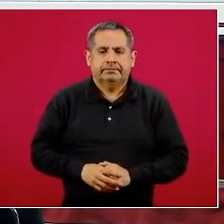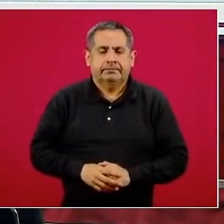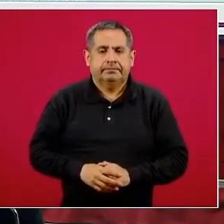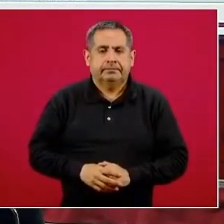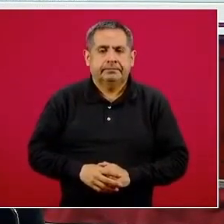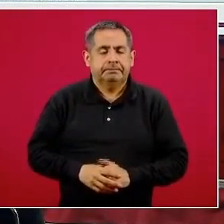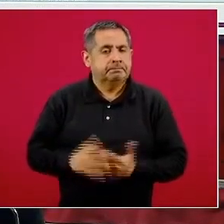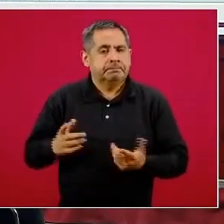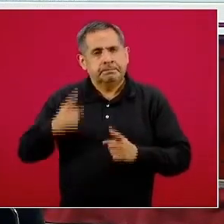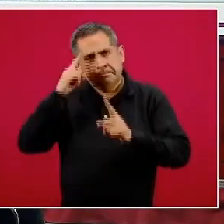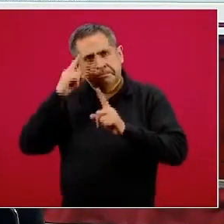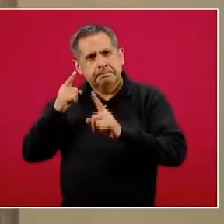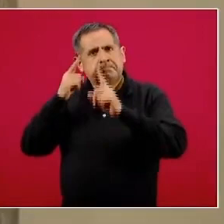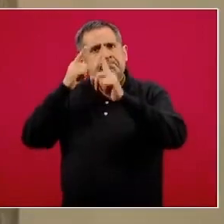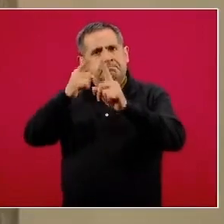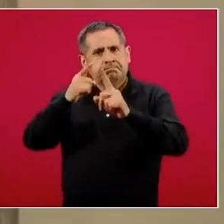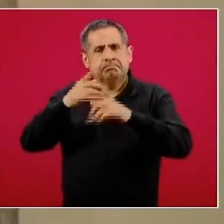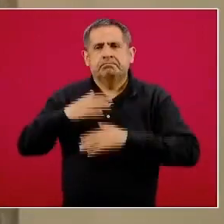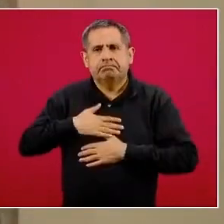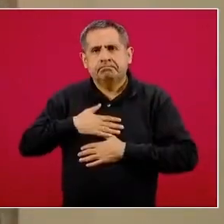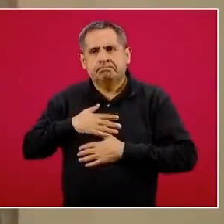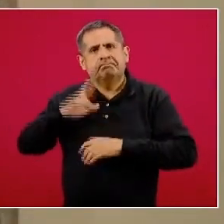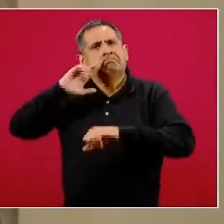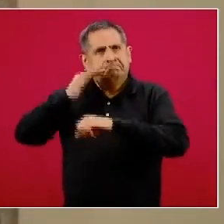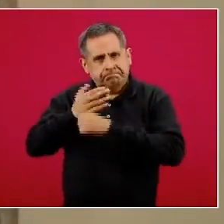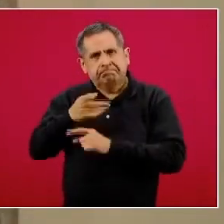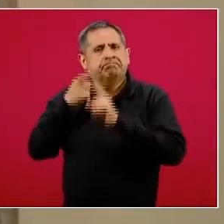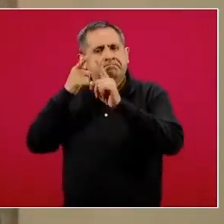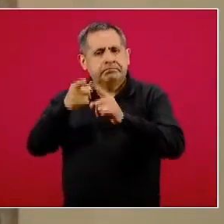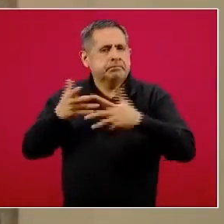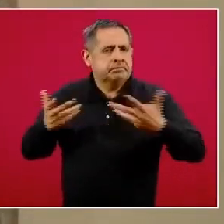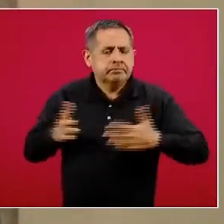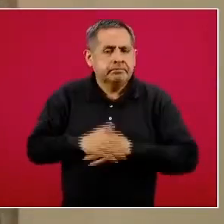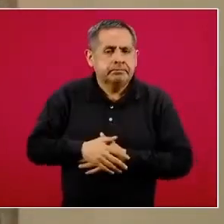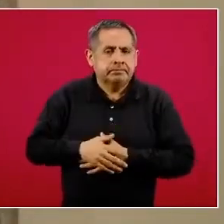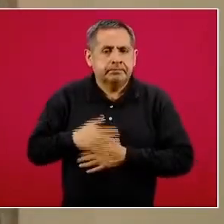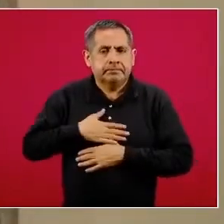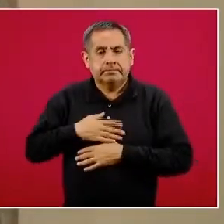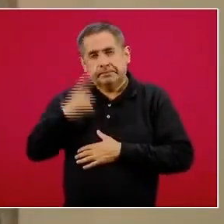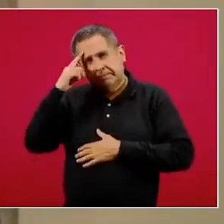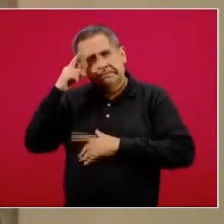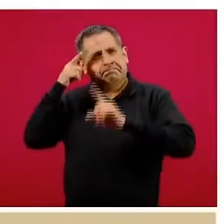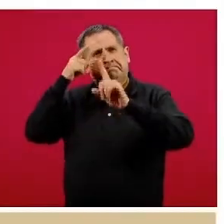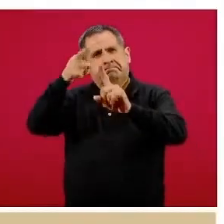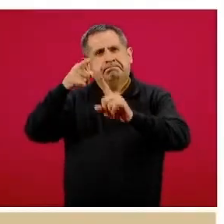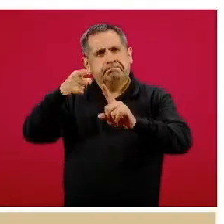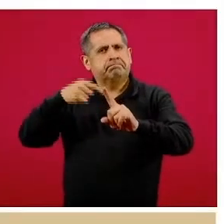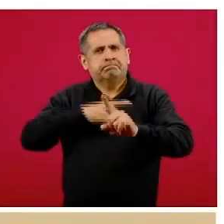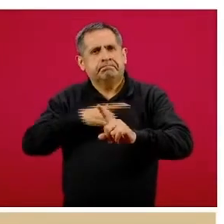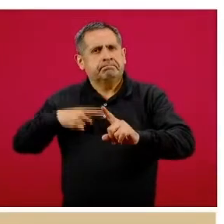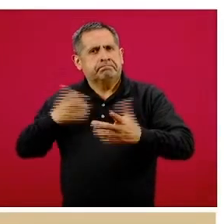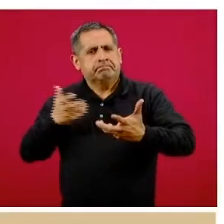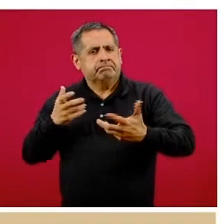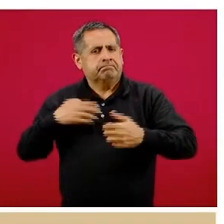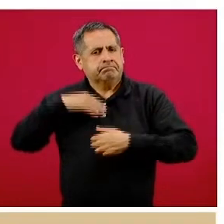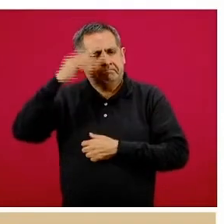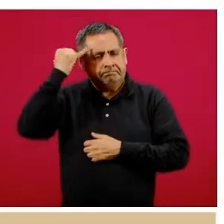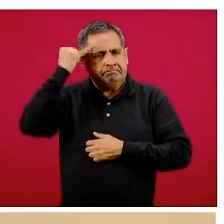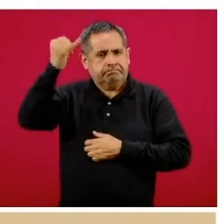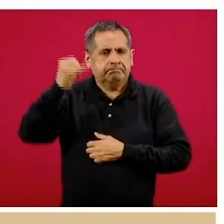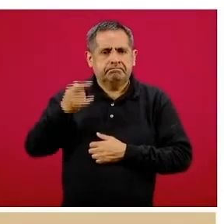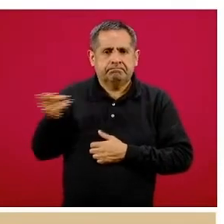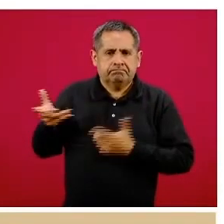Esta es la misión y la visión de la UIES. Como tal, la misión, pues ya les he platicado un poco de lo que